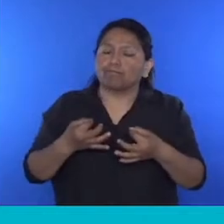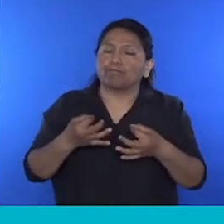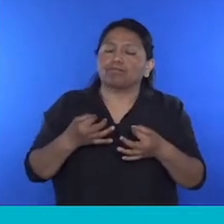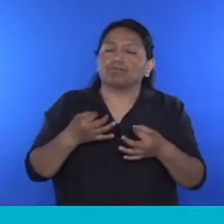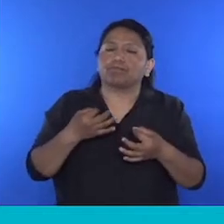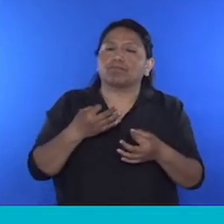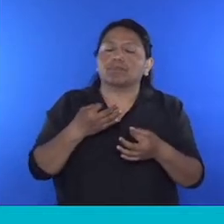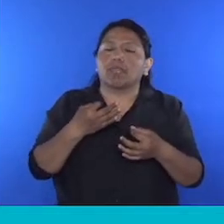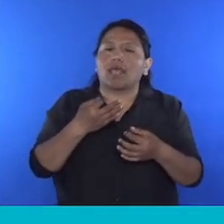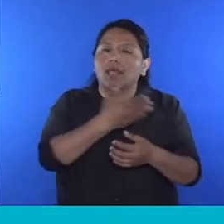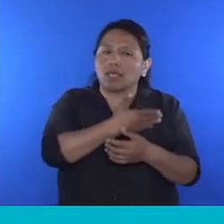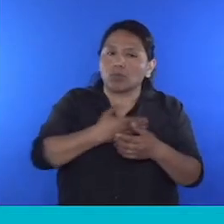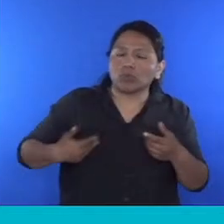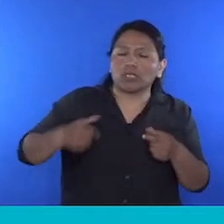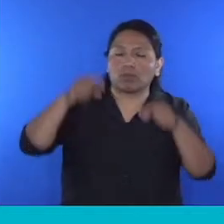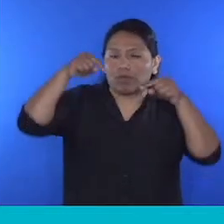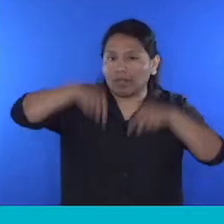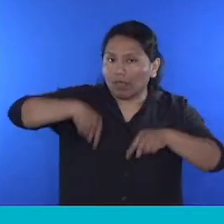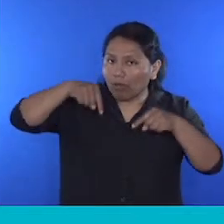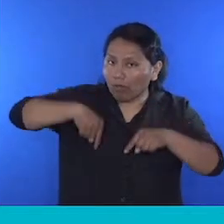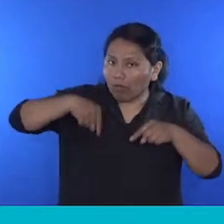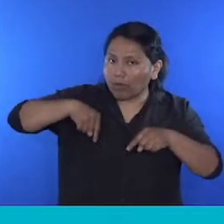Ejecutivo Provincial actual,